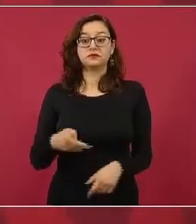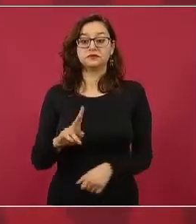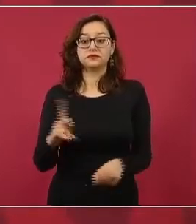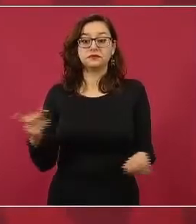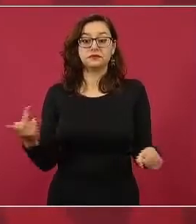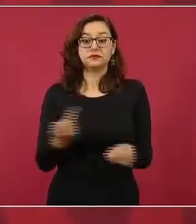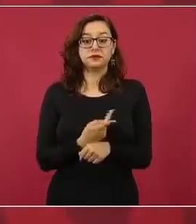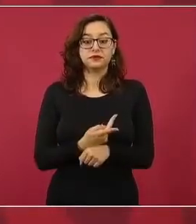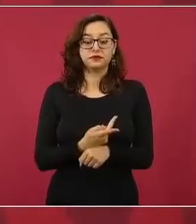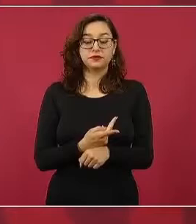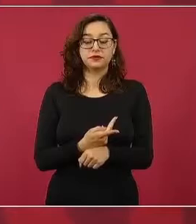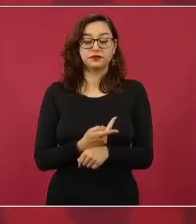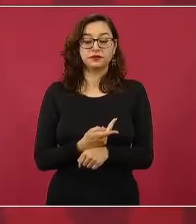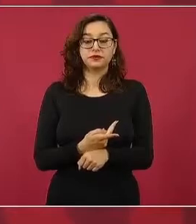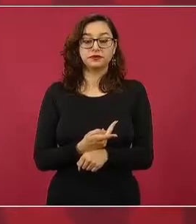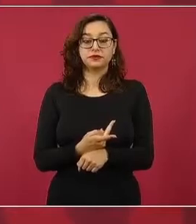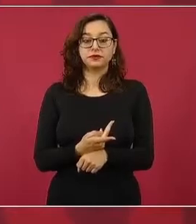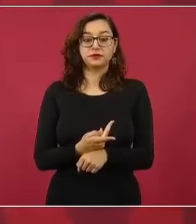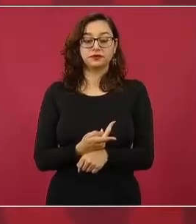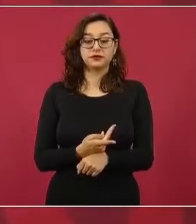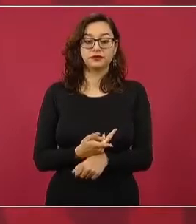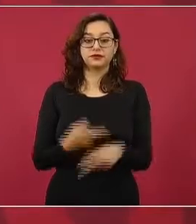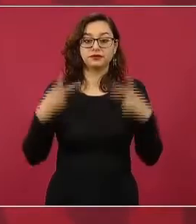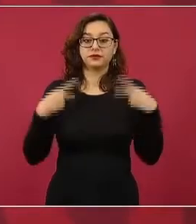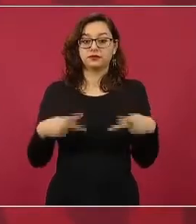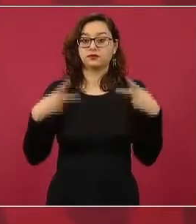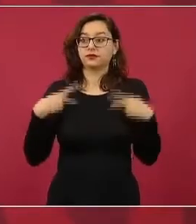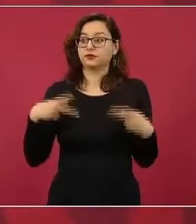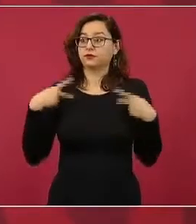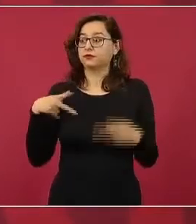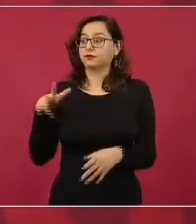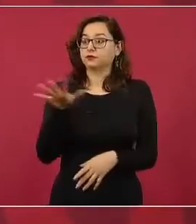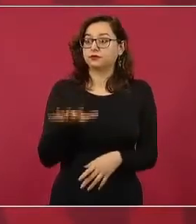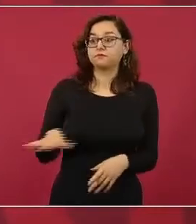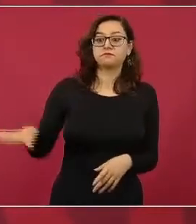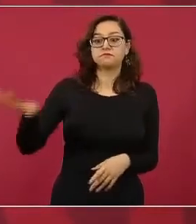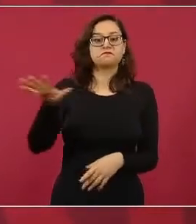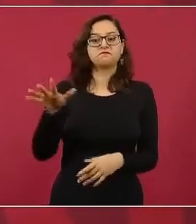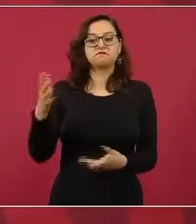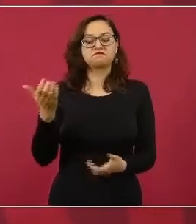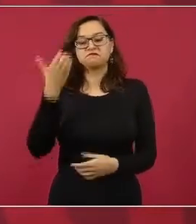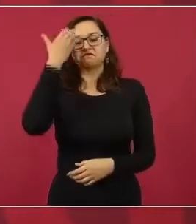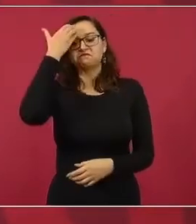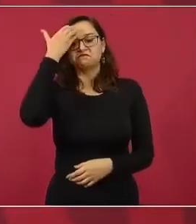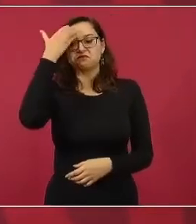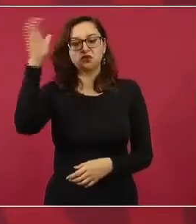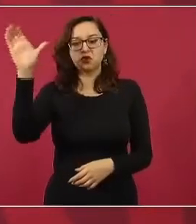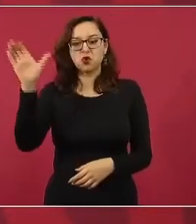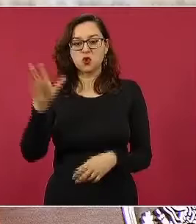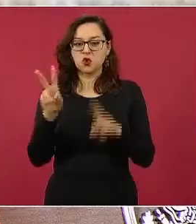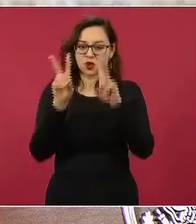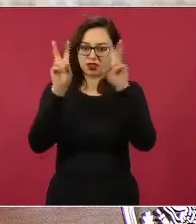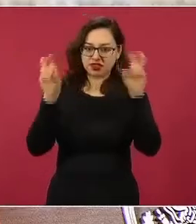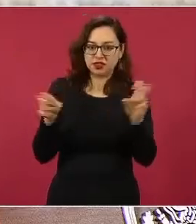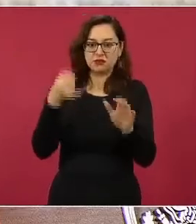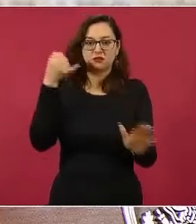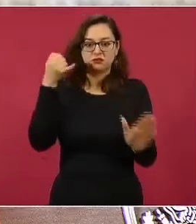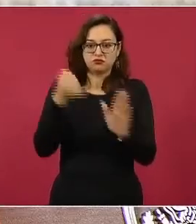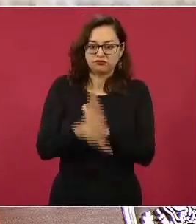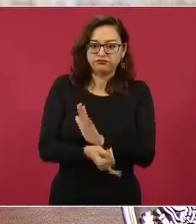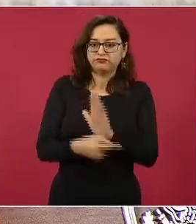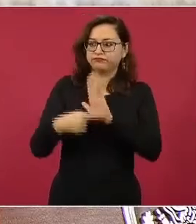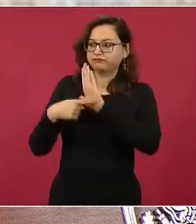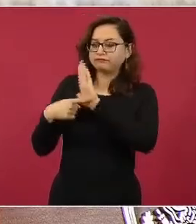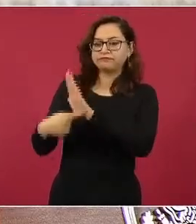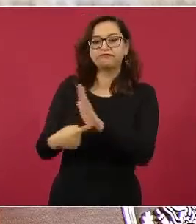Entonces, ahí viene en esa iniciativa de que el litio es